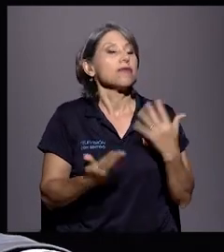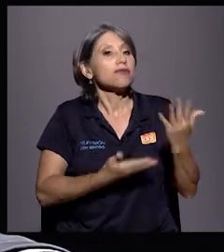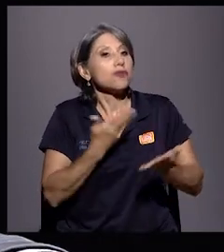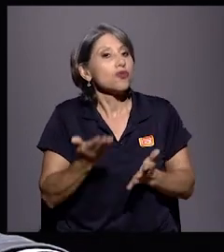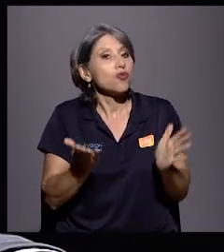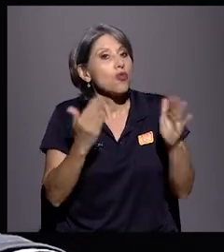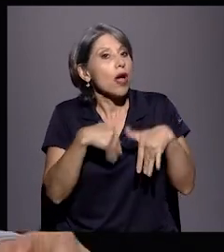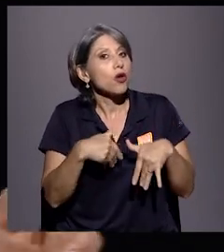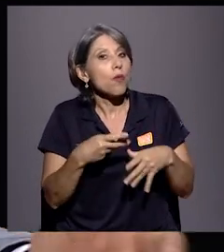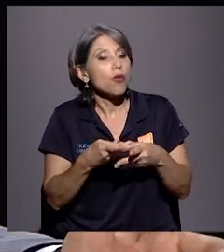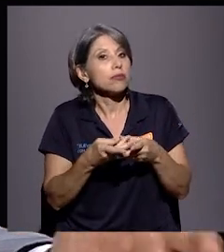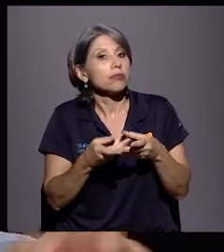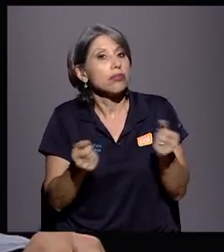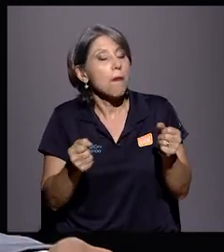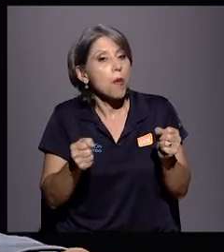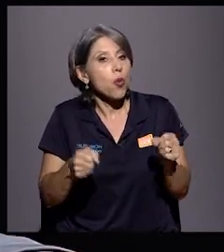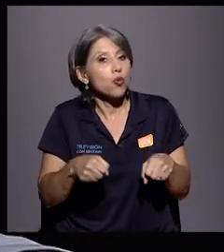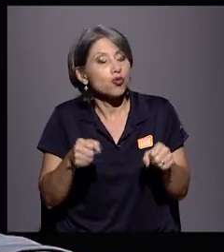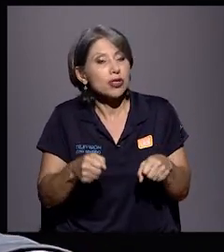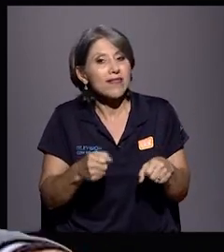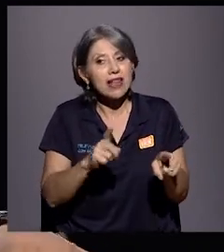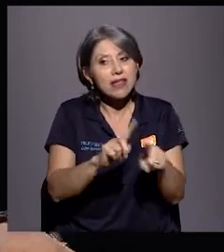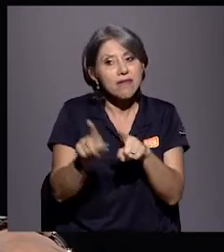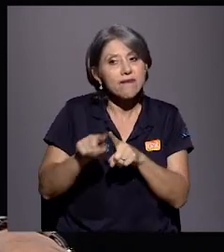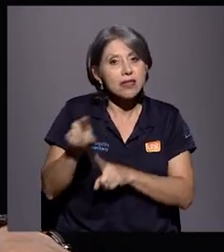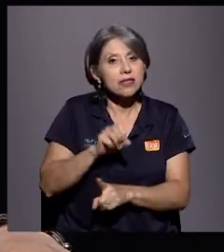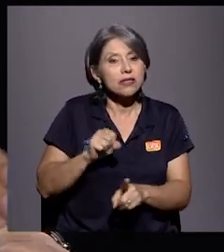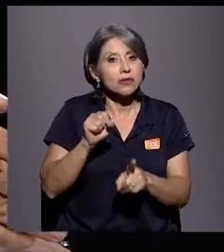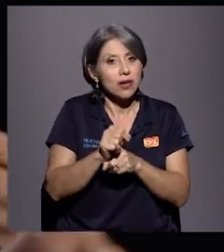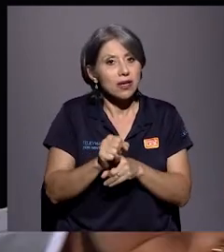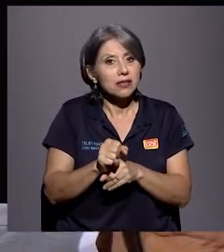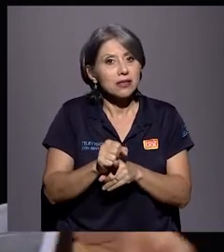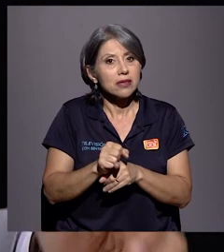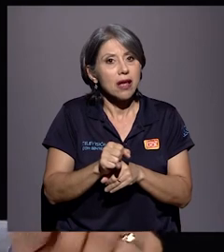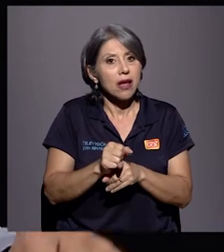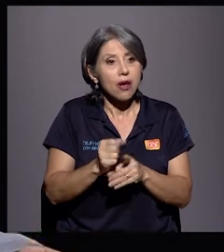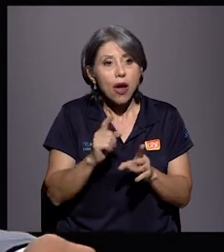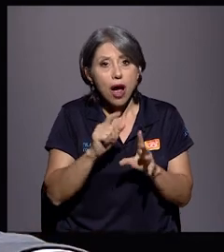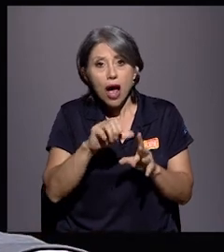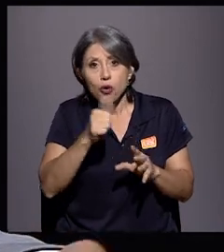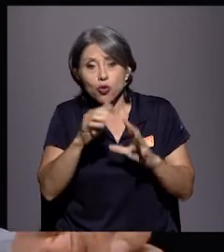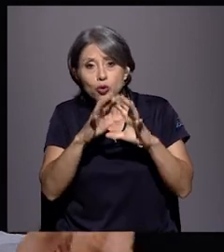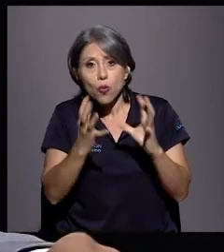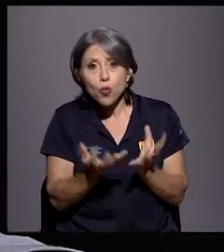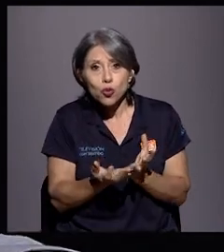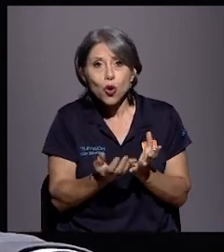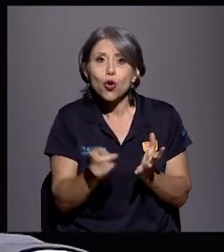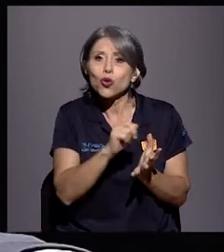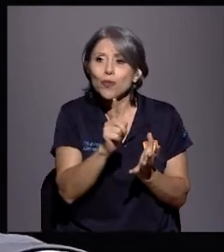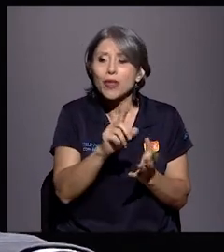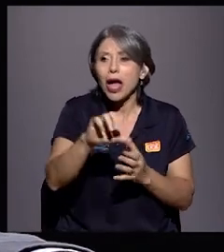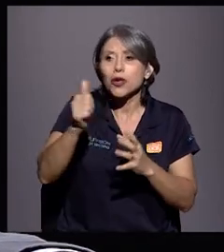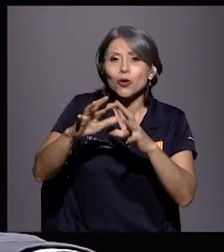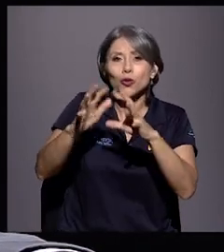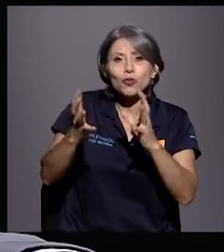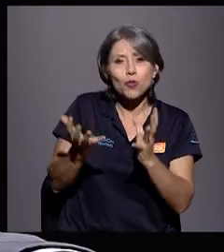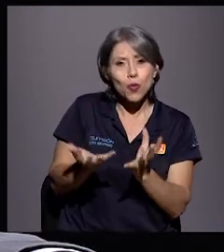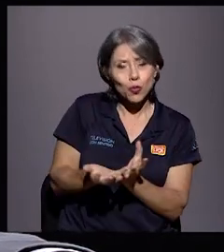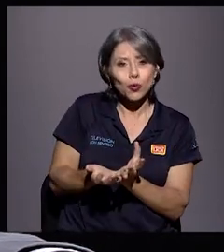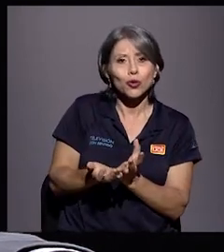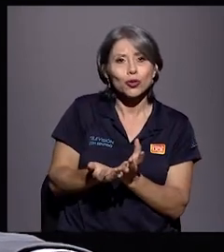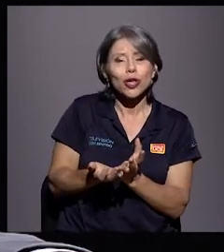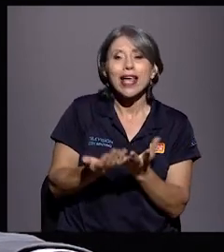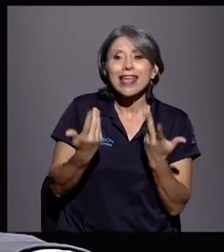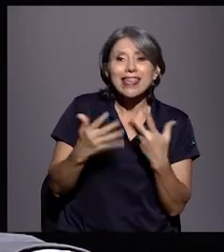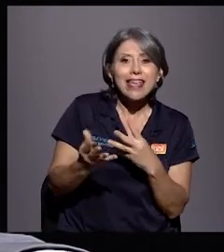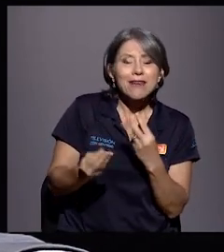esos escenarios. Parece que tenemos de algún modo muchos otros mundos que se depositan y catapultan una forma diferente